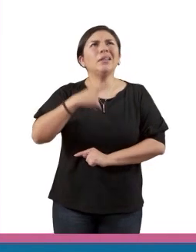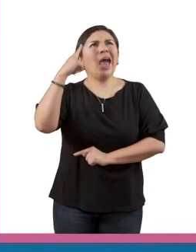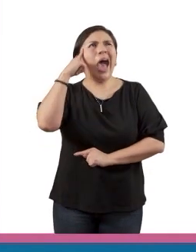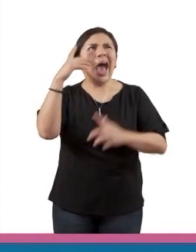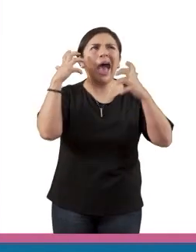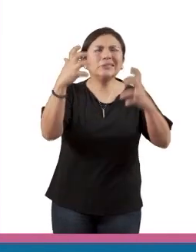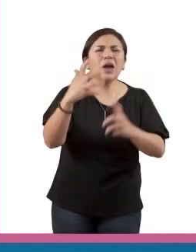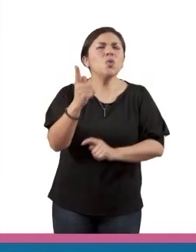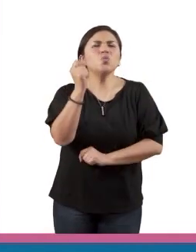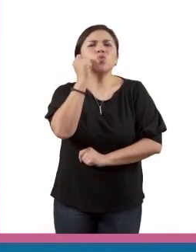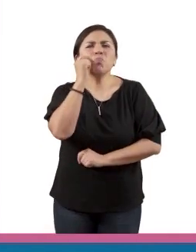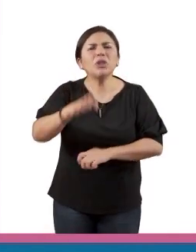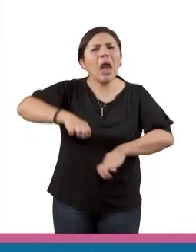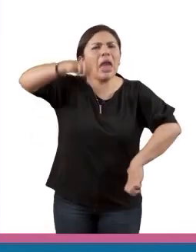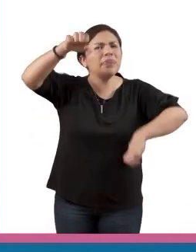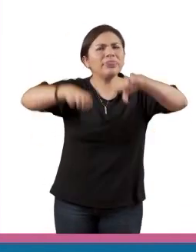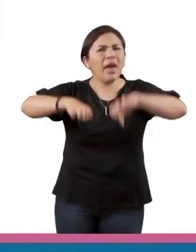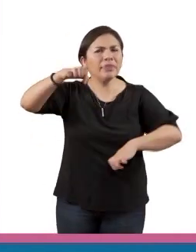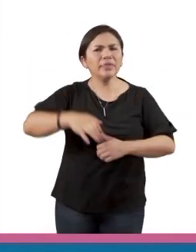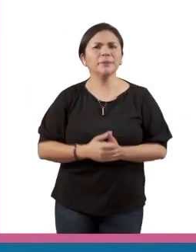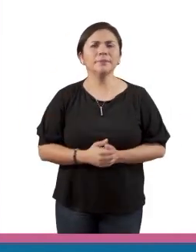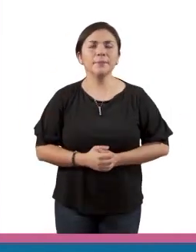sin importar su edad.